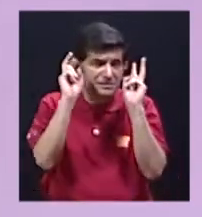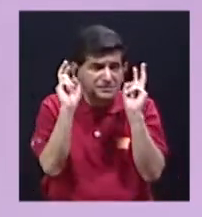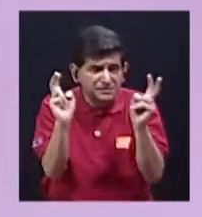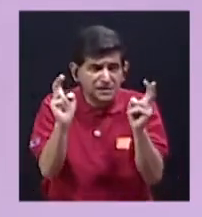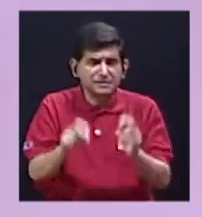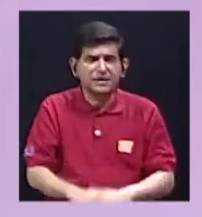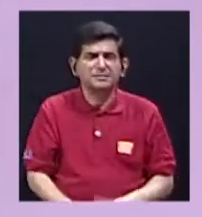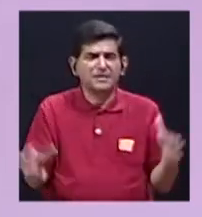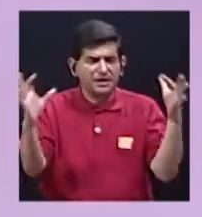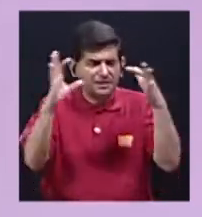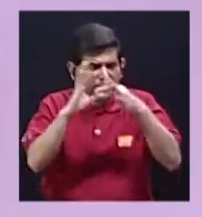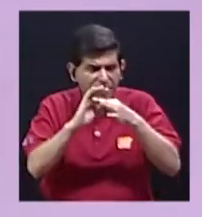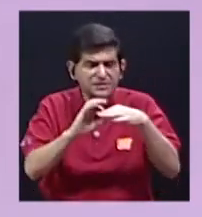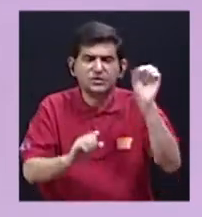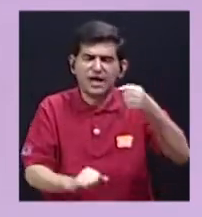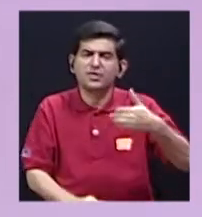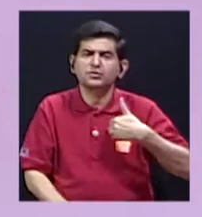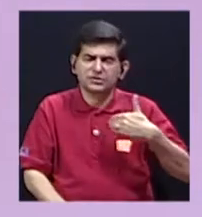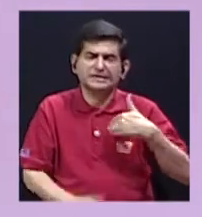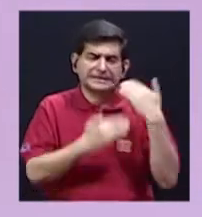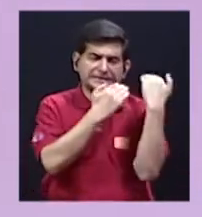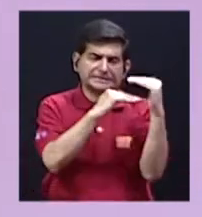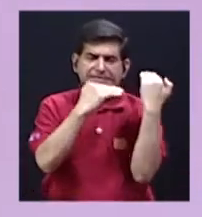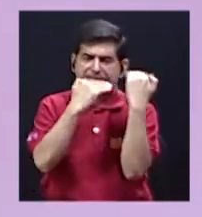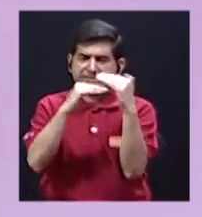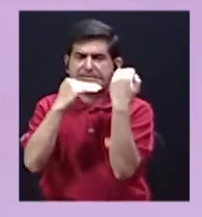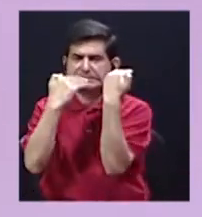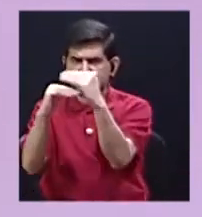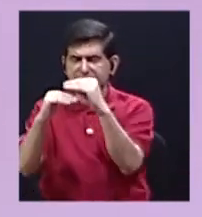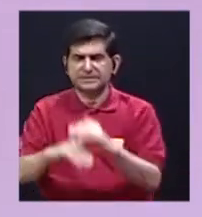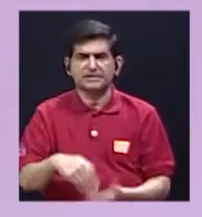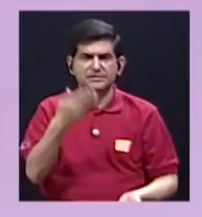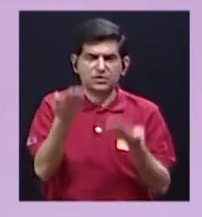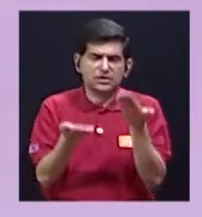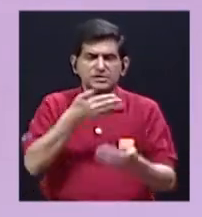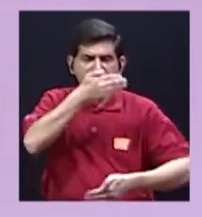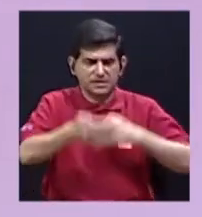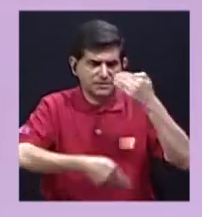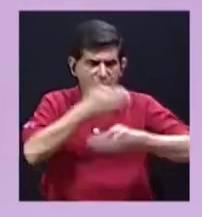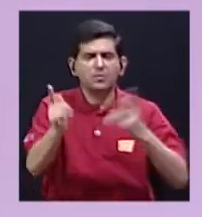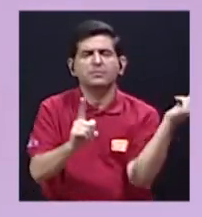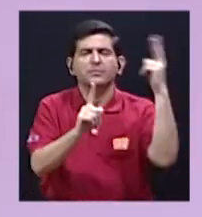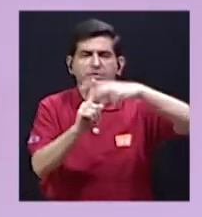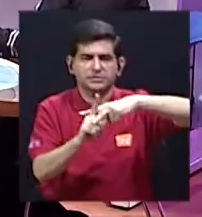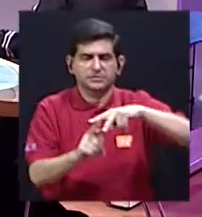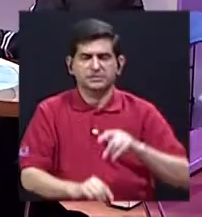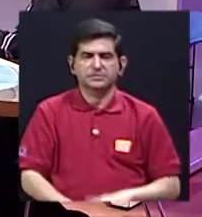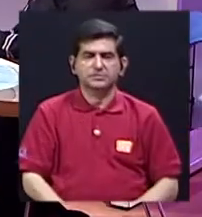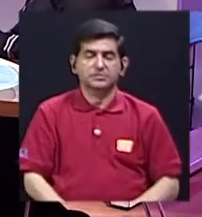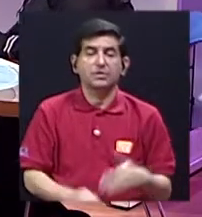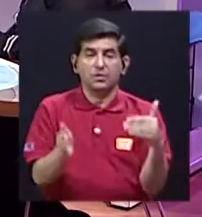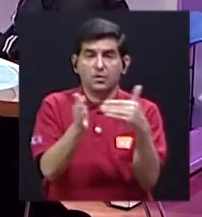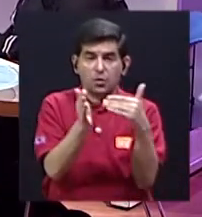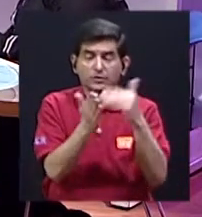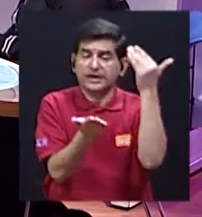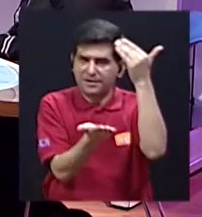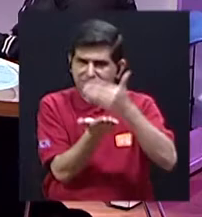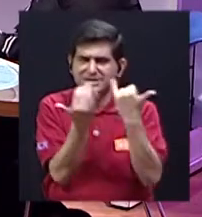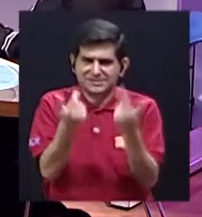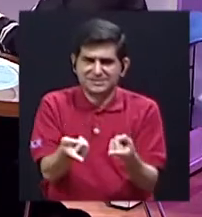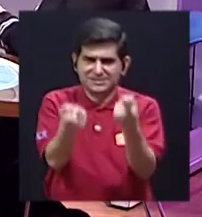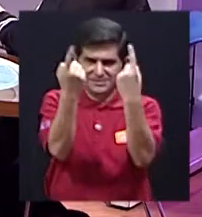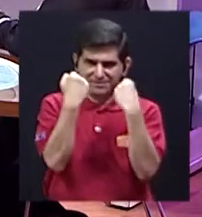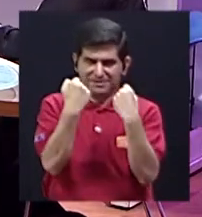respecto el cual si hay algunas limitaciones a un evento al protocolo bien vamos de nuevo a una pausa y